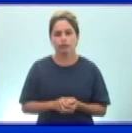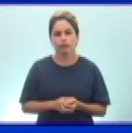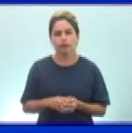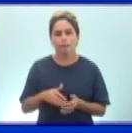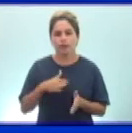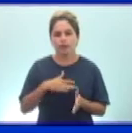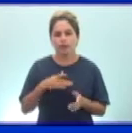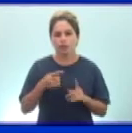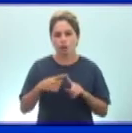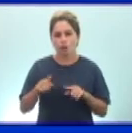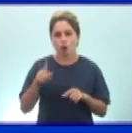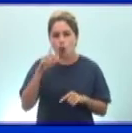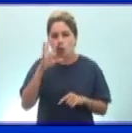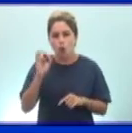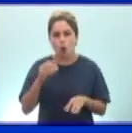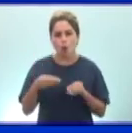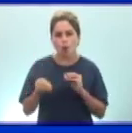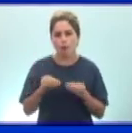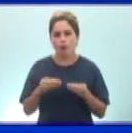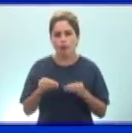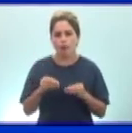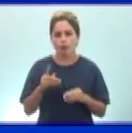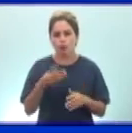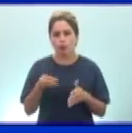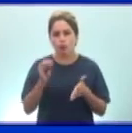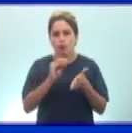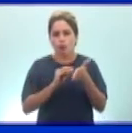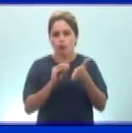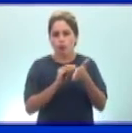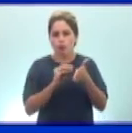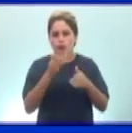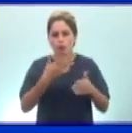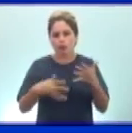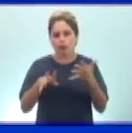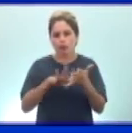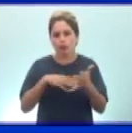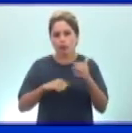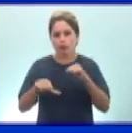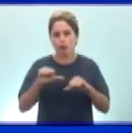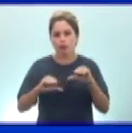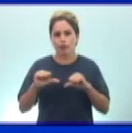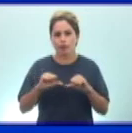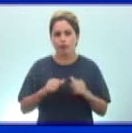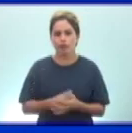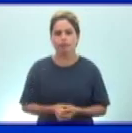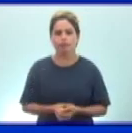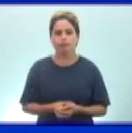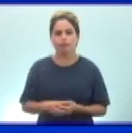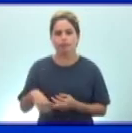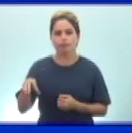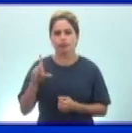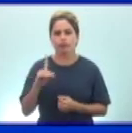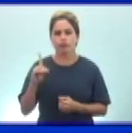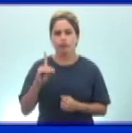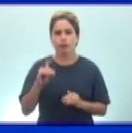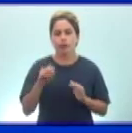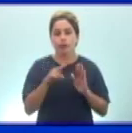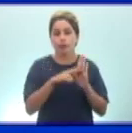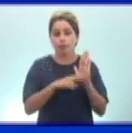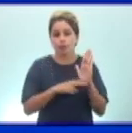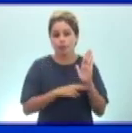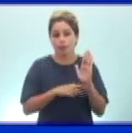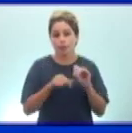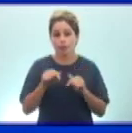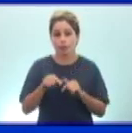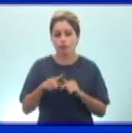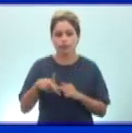no metálico, sobre todo cuando nos ubicamos en la tabla periódica podemos determinarlo. Inciso D. Las propiedades que ya ustedes